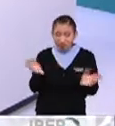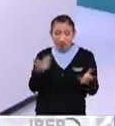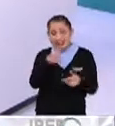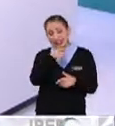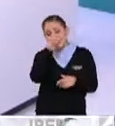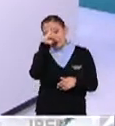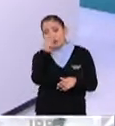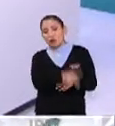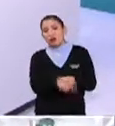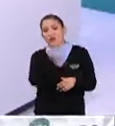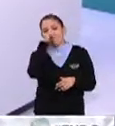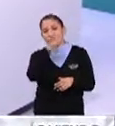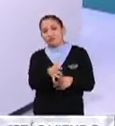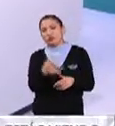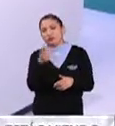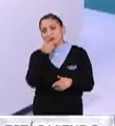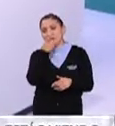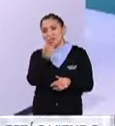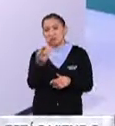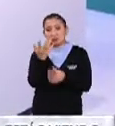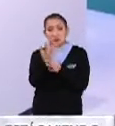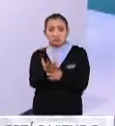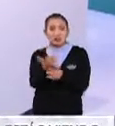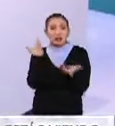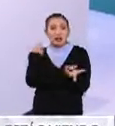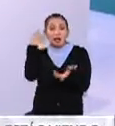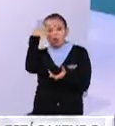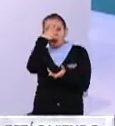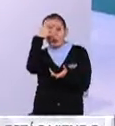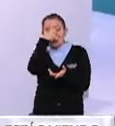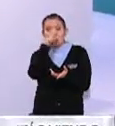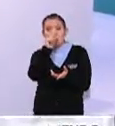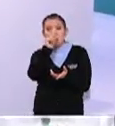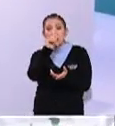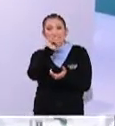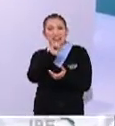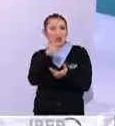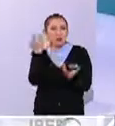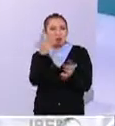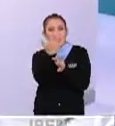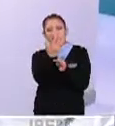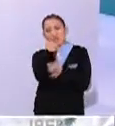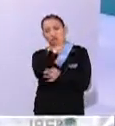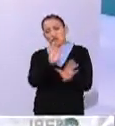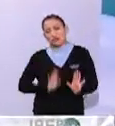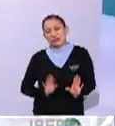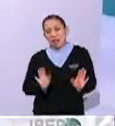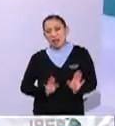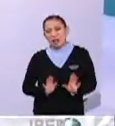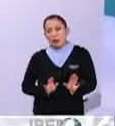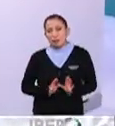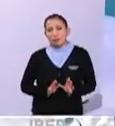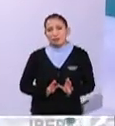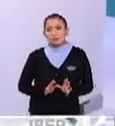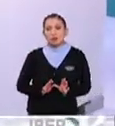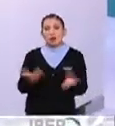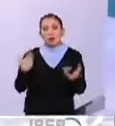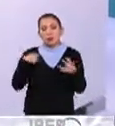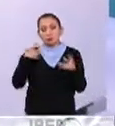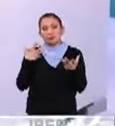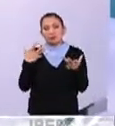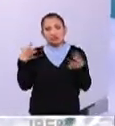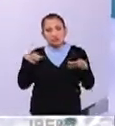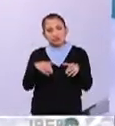hace violencia y, como tú dices, lo trumpiza, lo dijiste así, lo trumpiza creo que es un término que aglomera